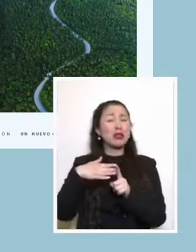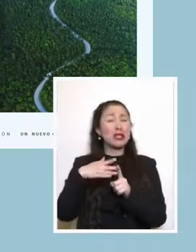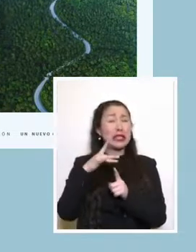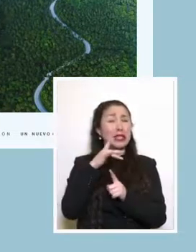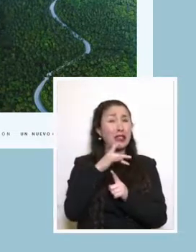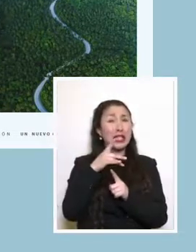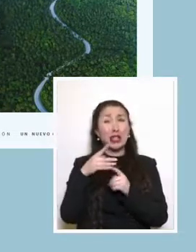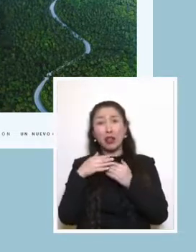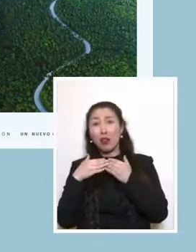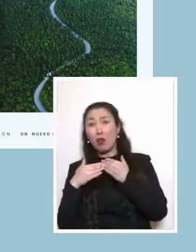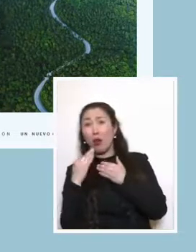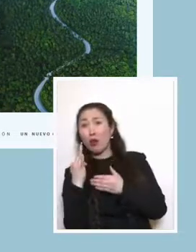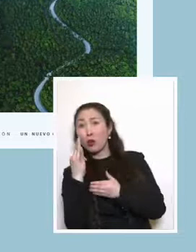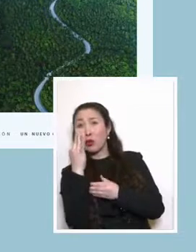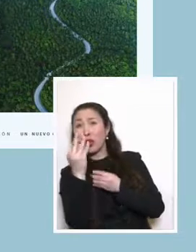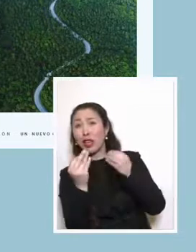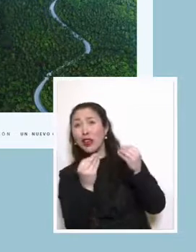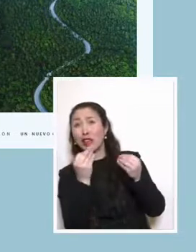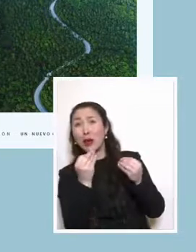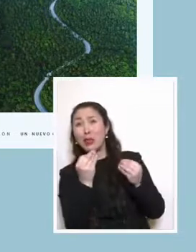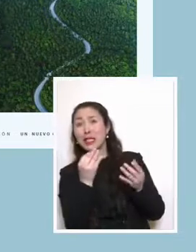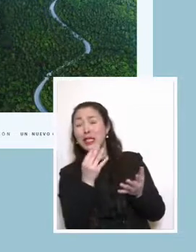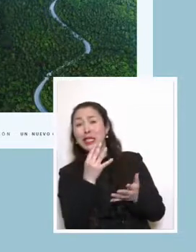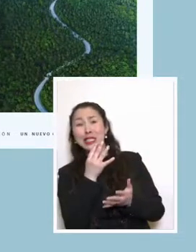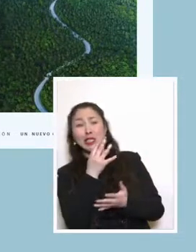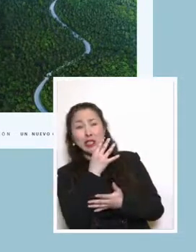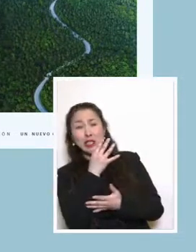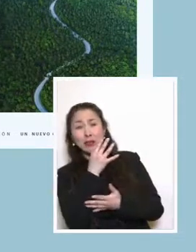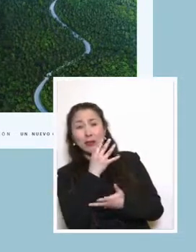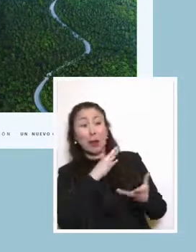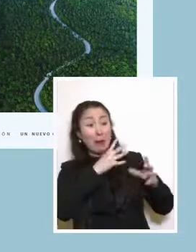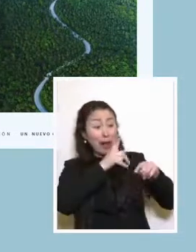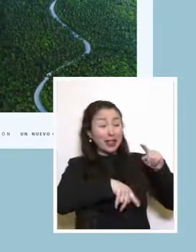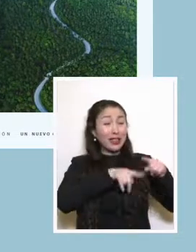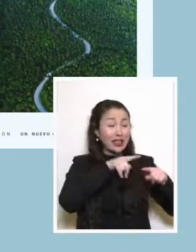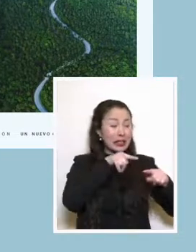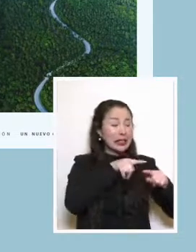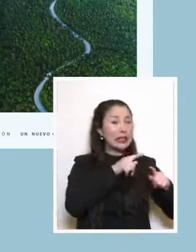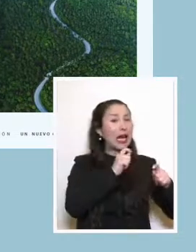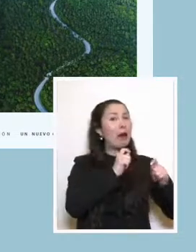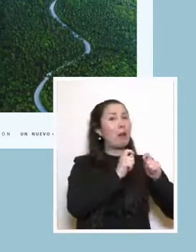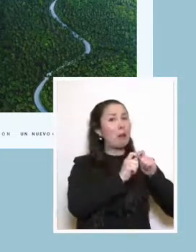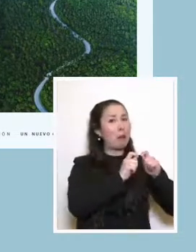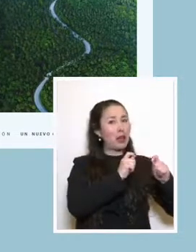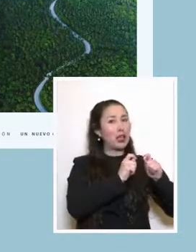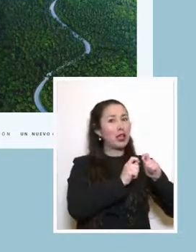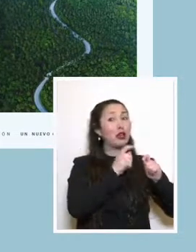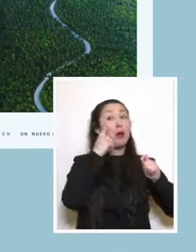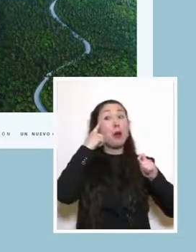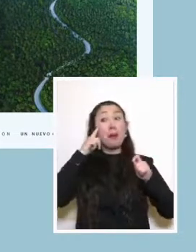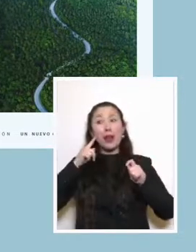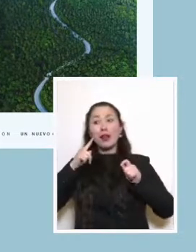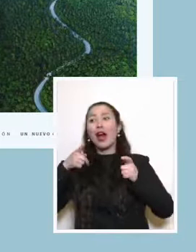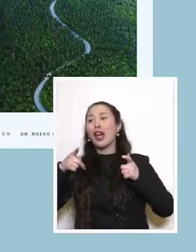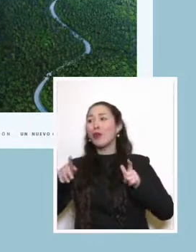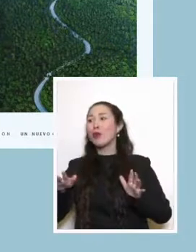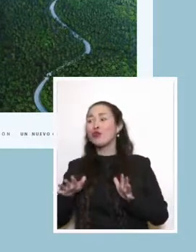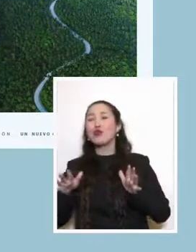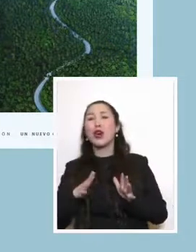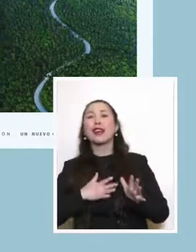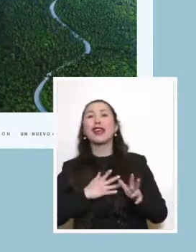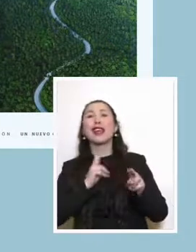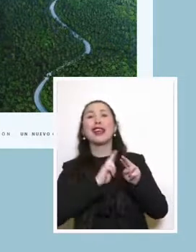nivel mundial. El planeta está en peligro, pero hay un gran impulso para reparar los daños.